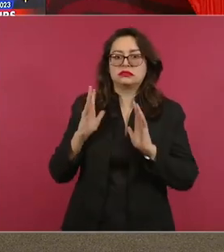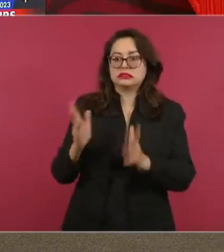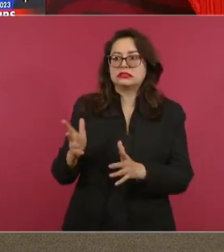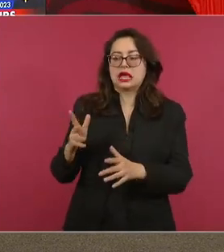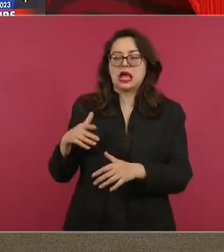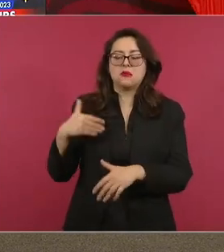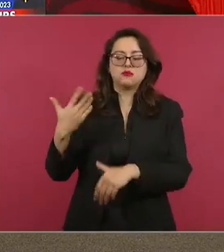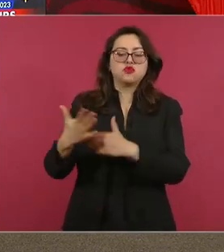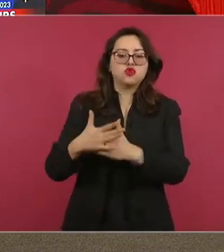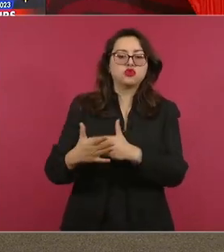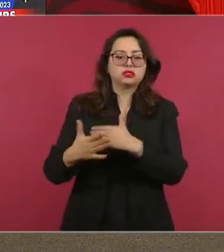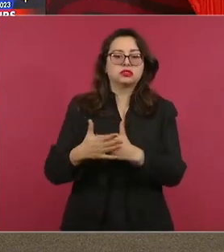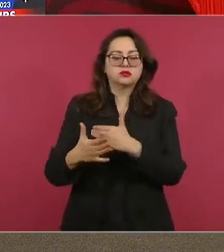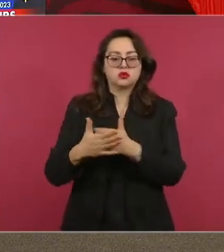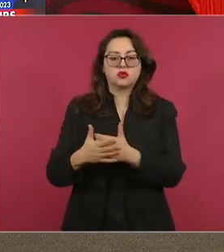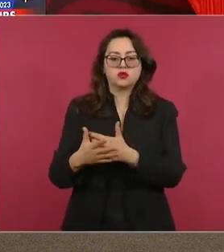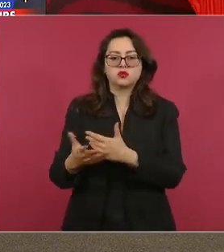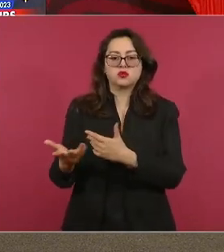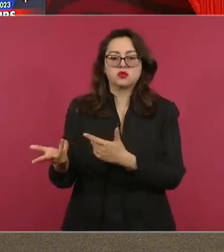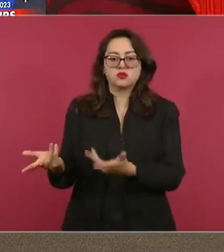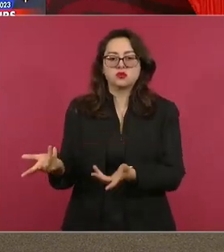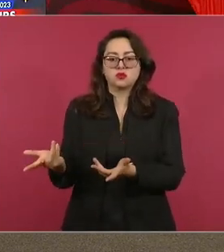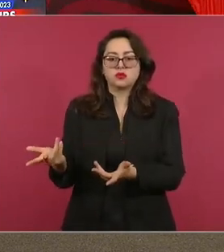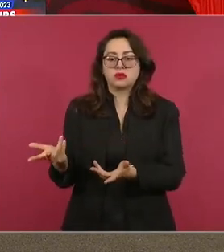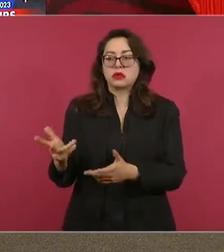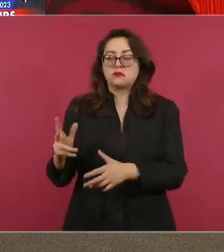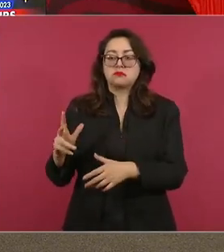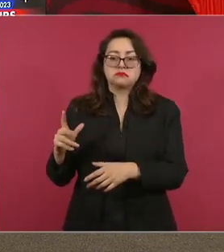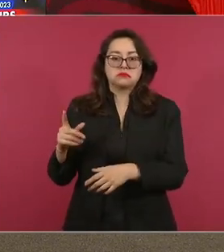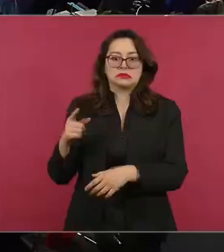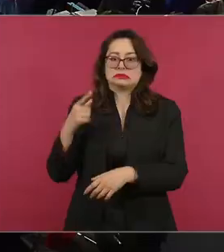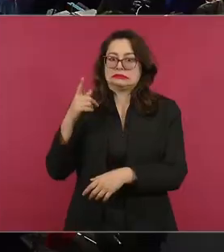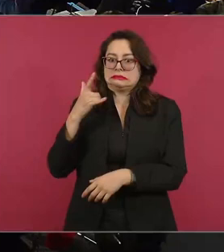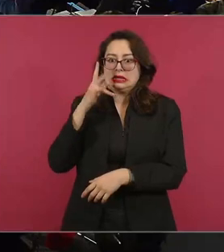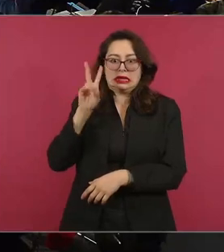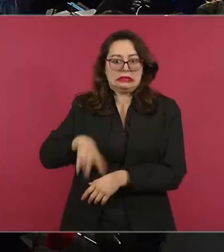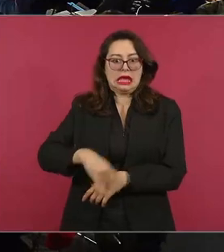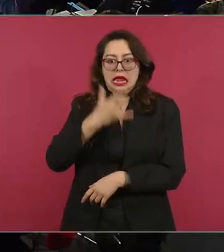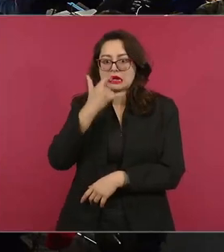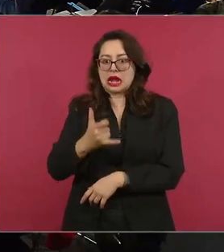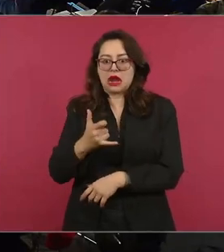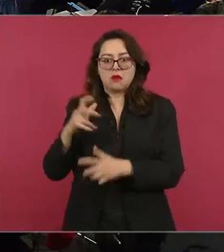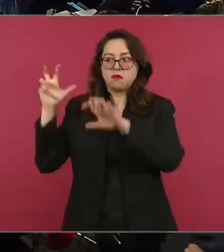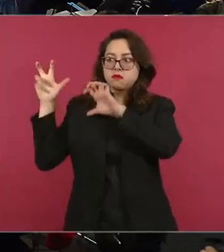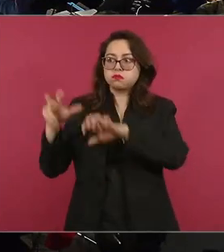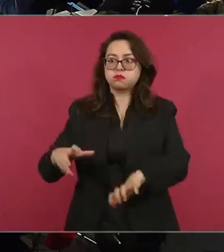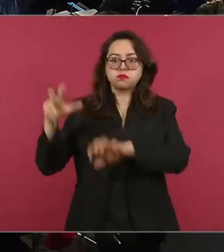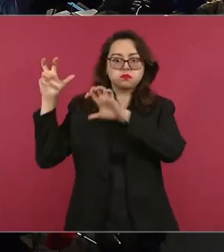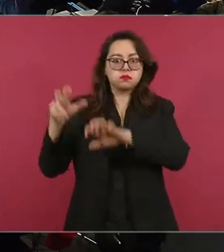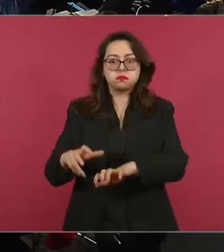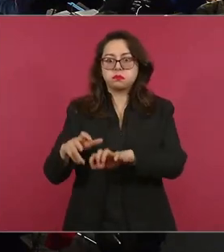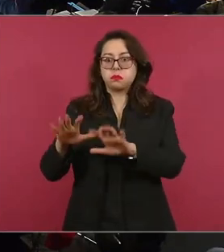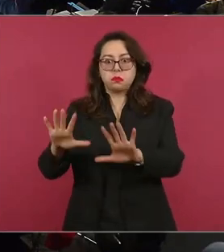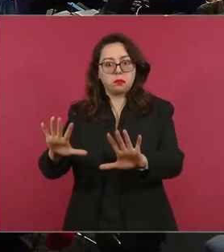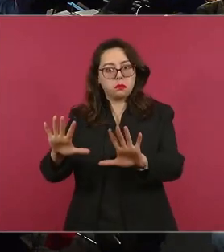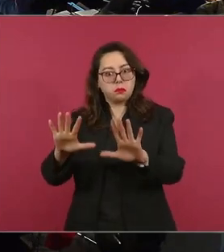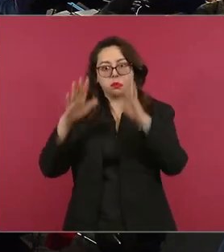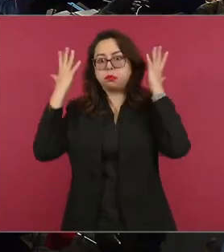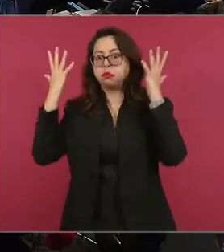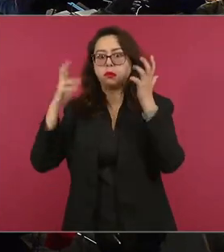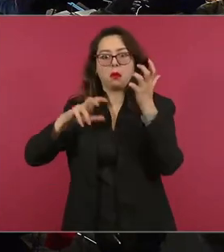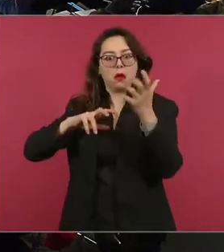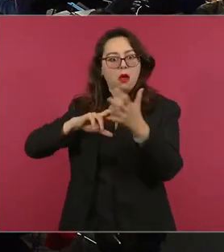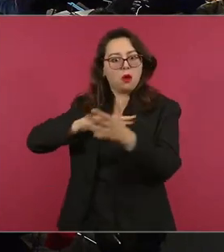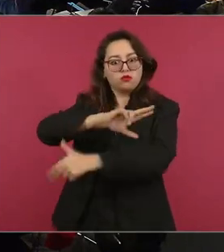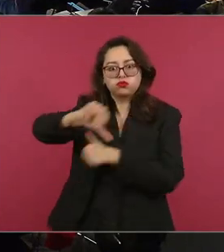algunas horas te podemos mencionar que pasó de tormenta tropical a huracán categoría 5. En menos de 12